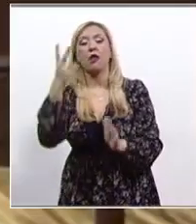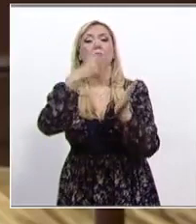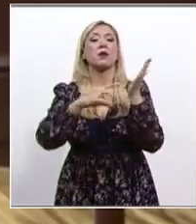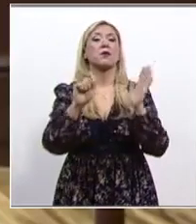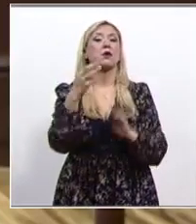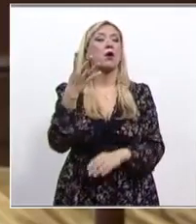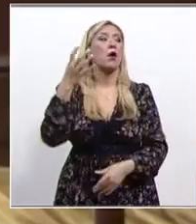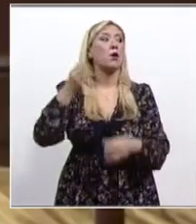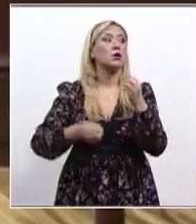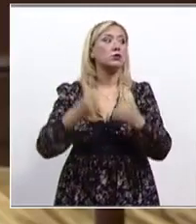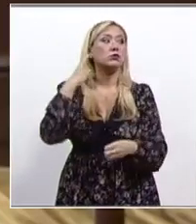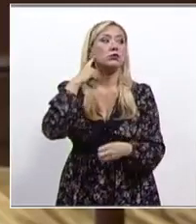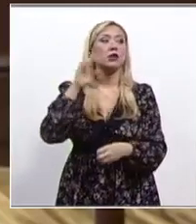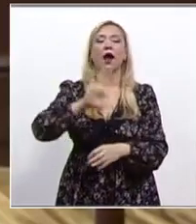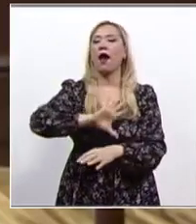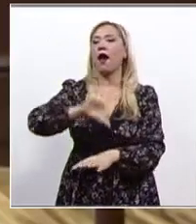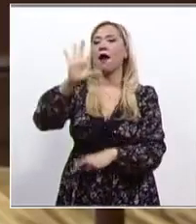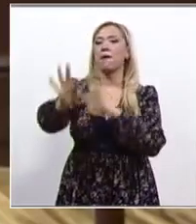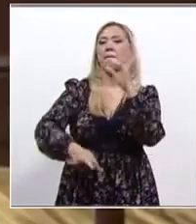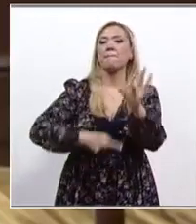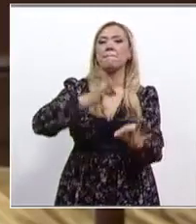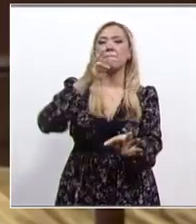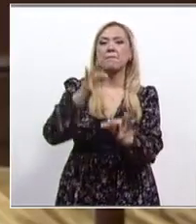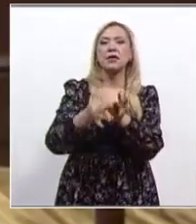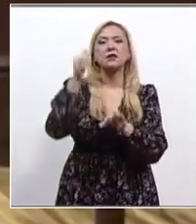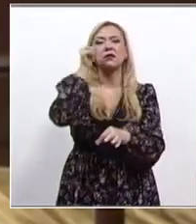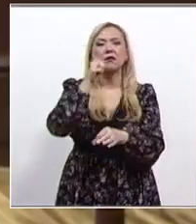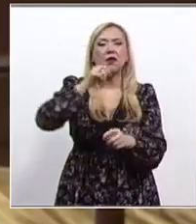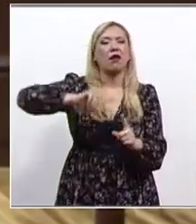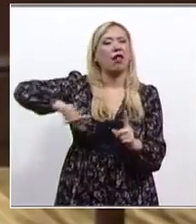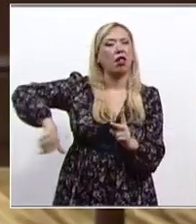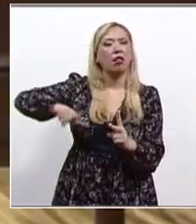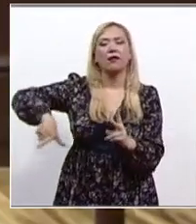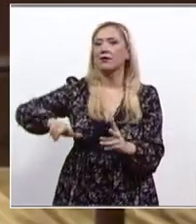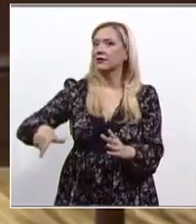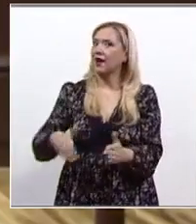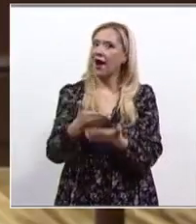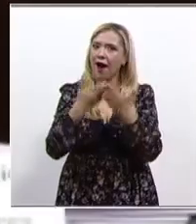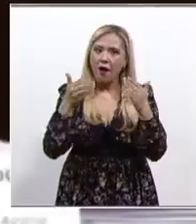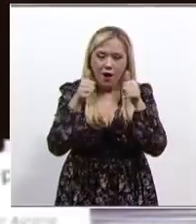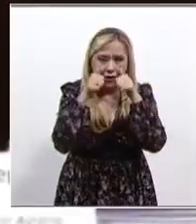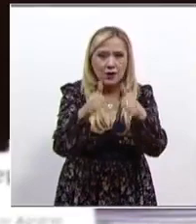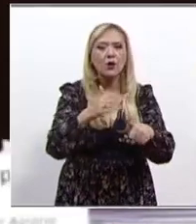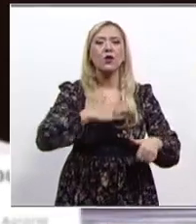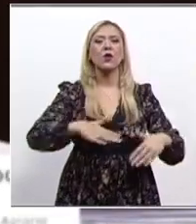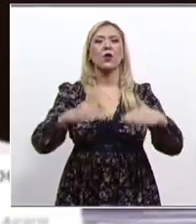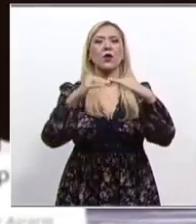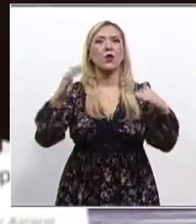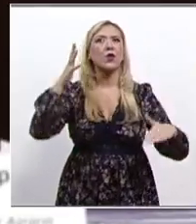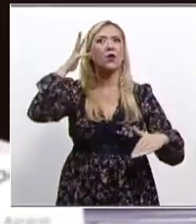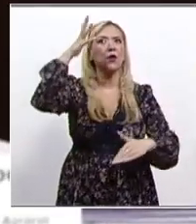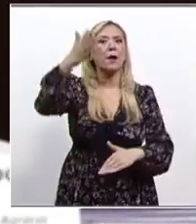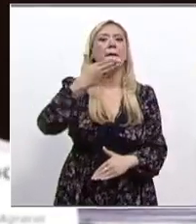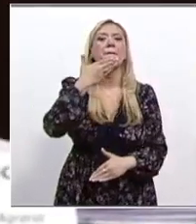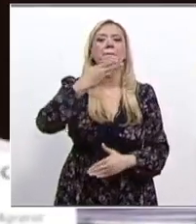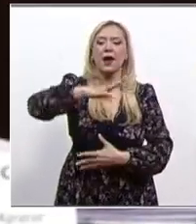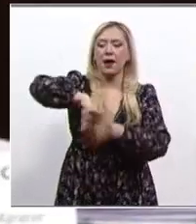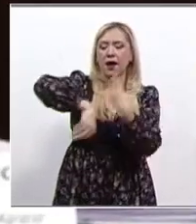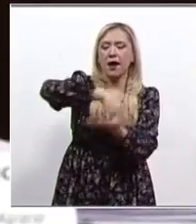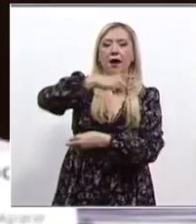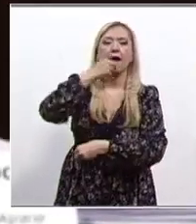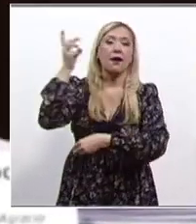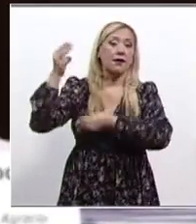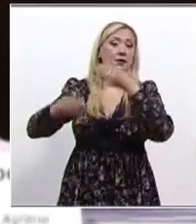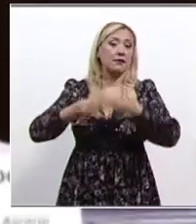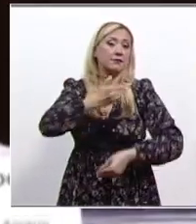2024, con lo que se puso fin al rezago histórico y se sientan las bases para un futuro equitativo y sostenible, aseguró la magistrada